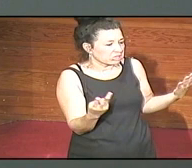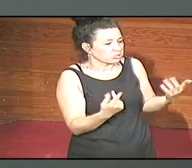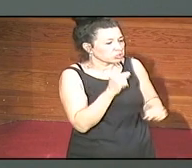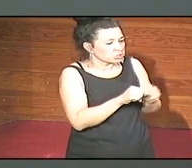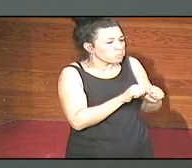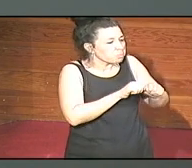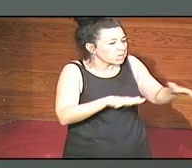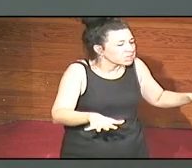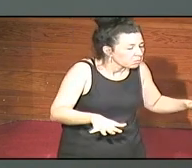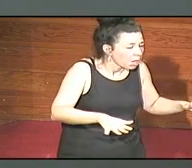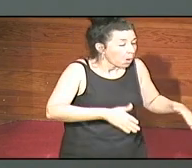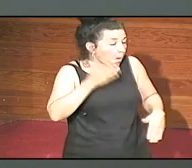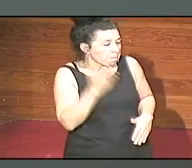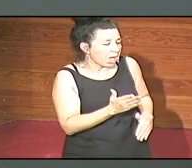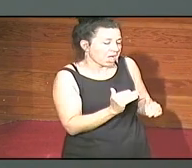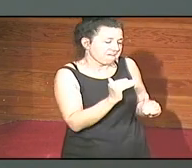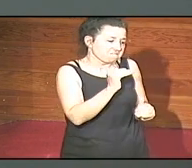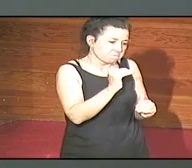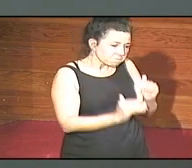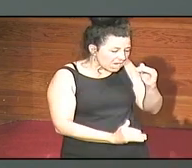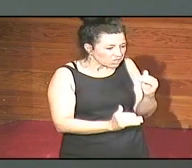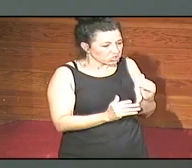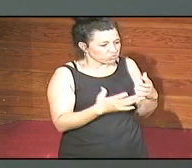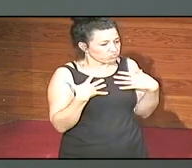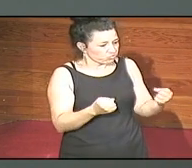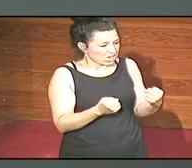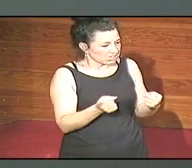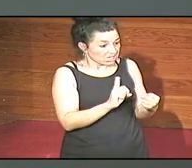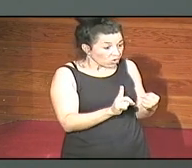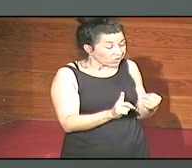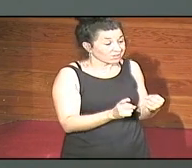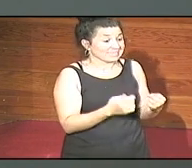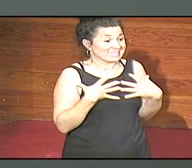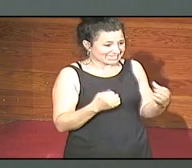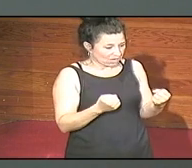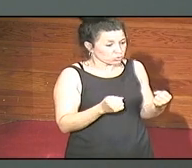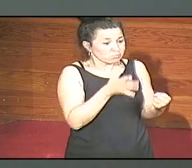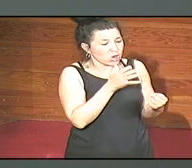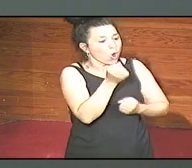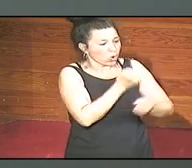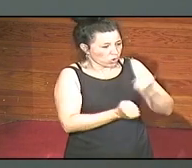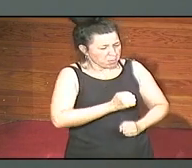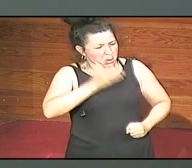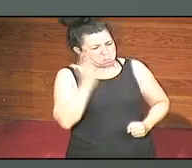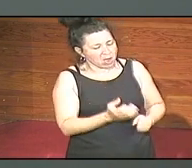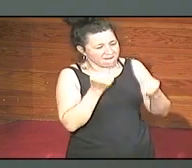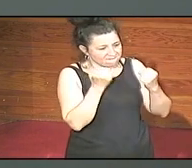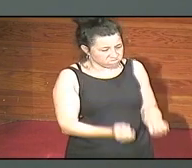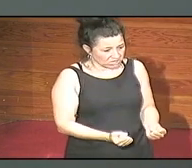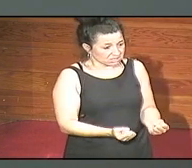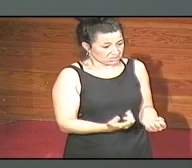bestia como en otros sitios a nivel sanitario pero sí a nivel económico mucha gente que además no tenía red